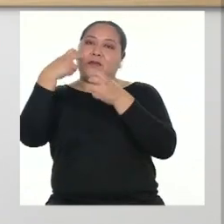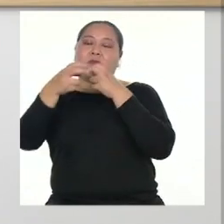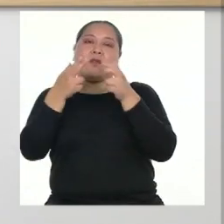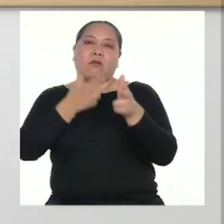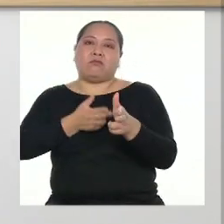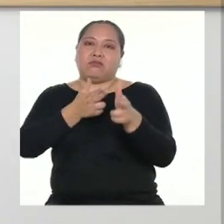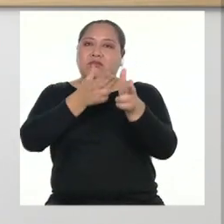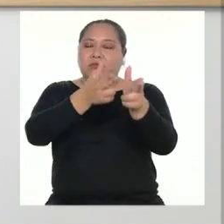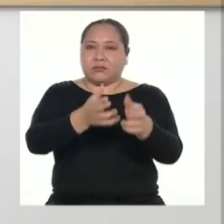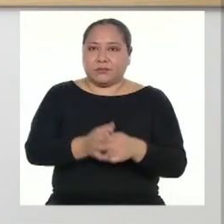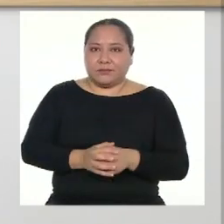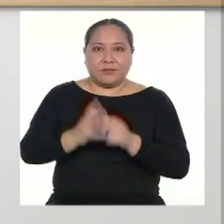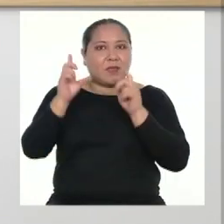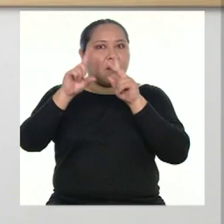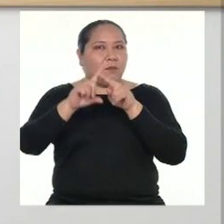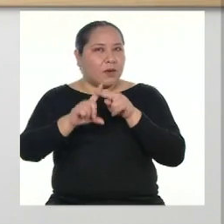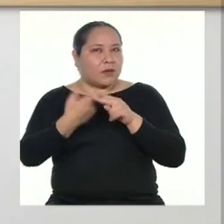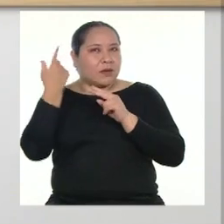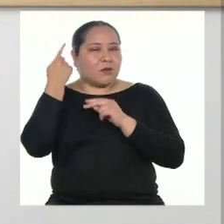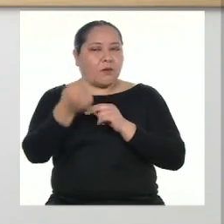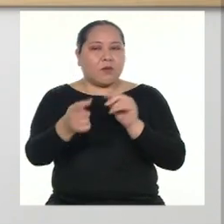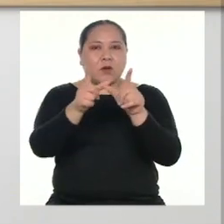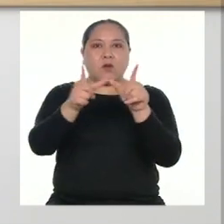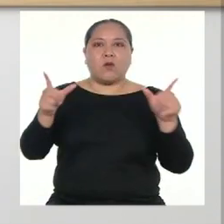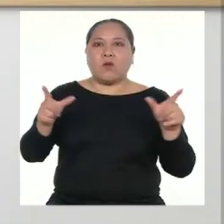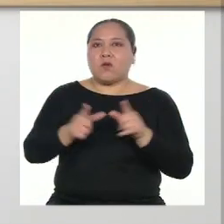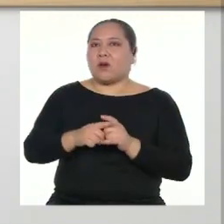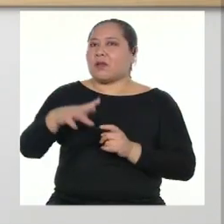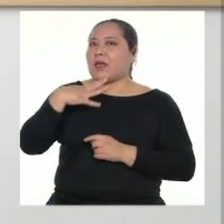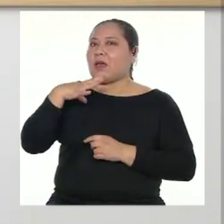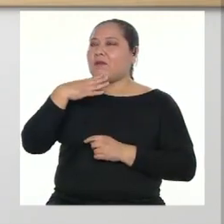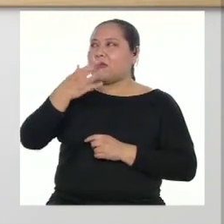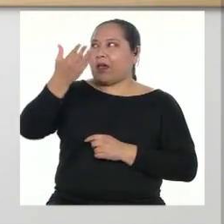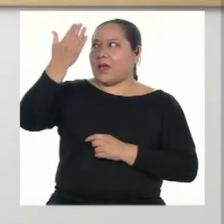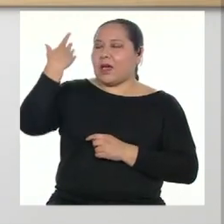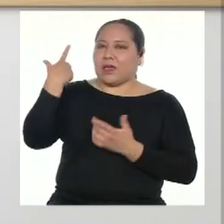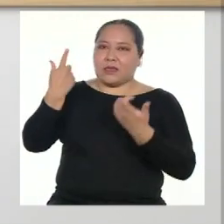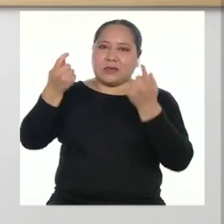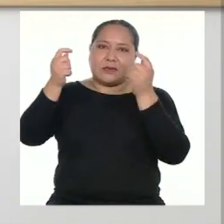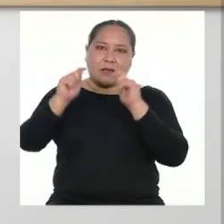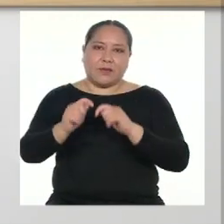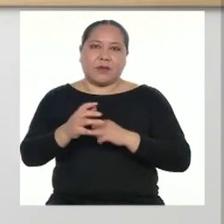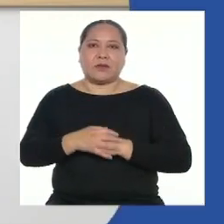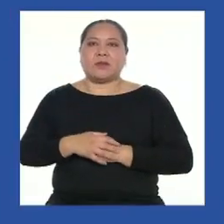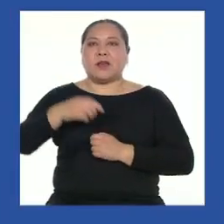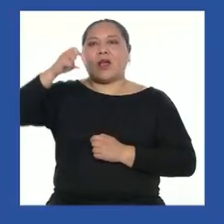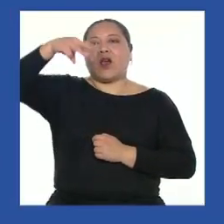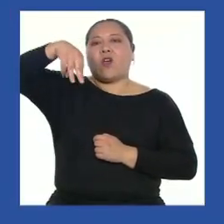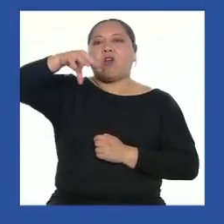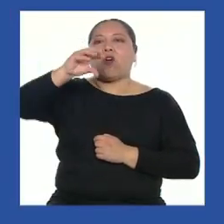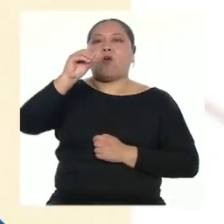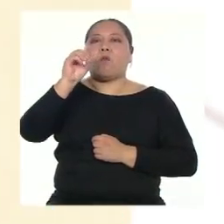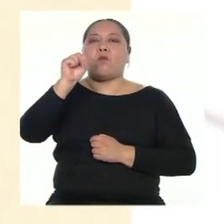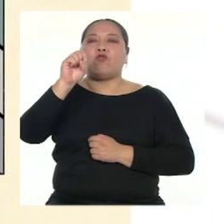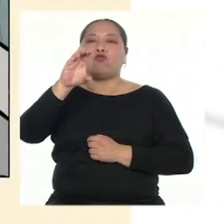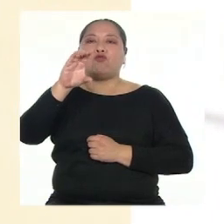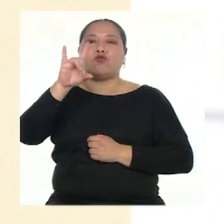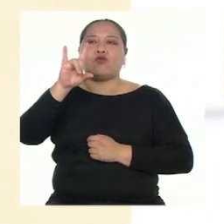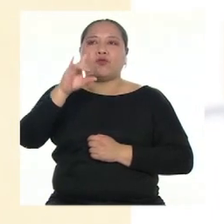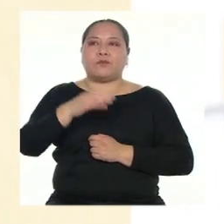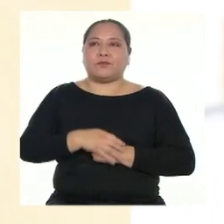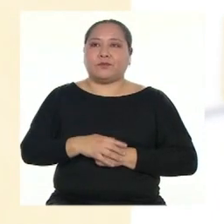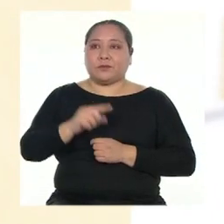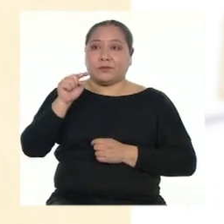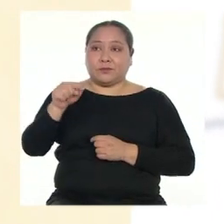problema. Empecemos por la ciudad de la que hablábamos antes de la pausa, Moscú.